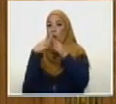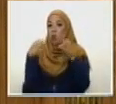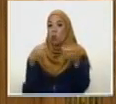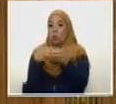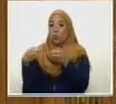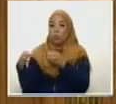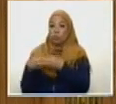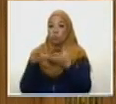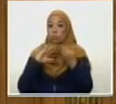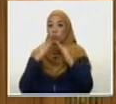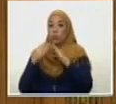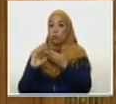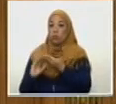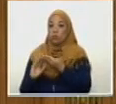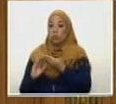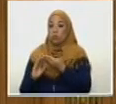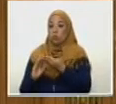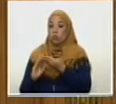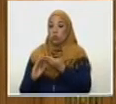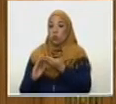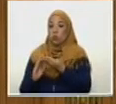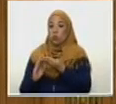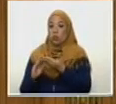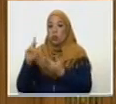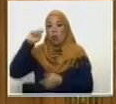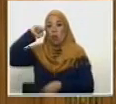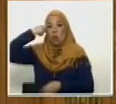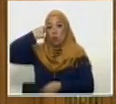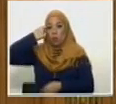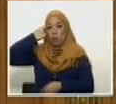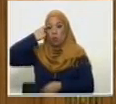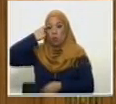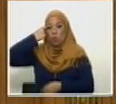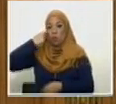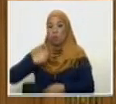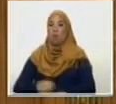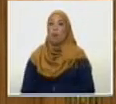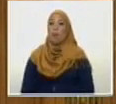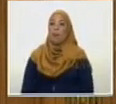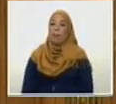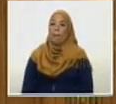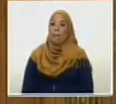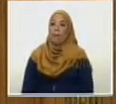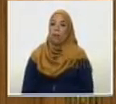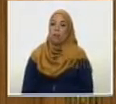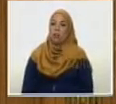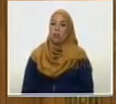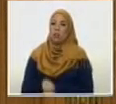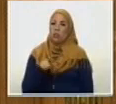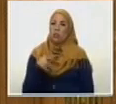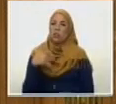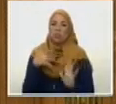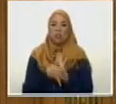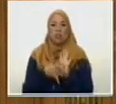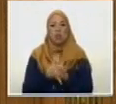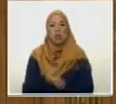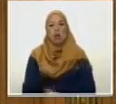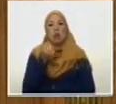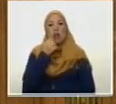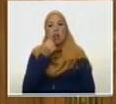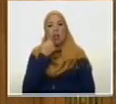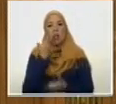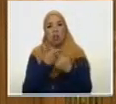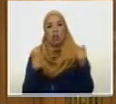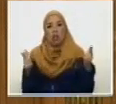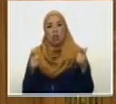sectores, seguirles recordando lo que significa luchar por la